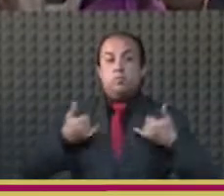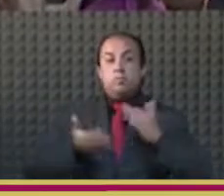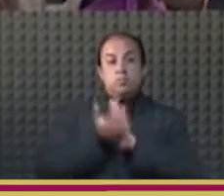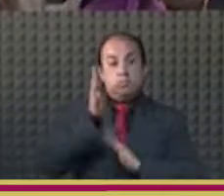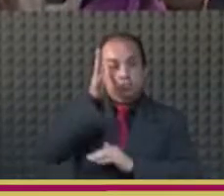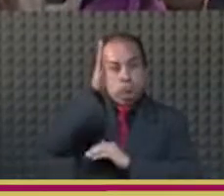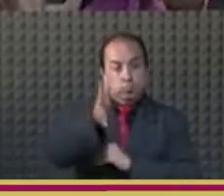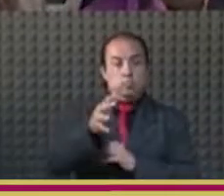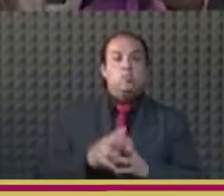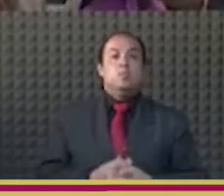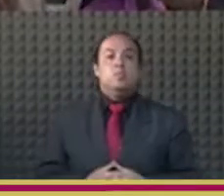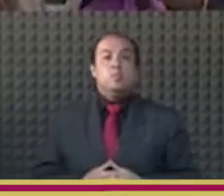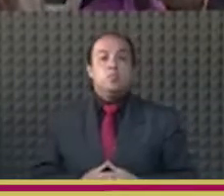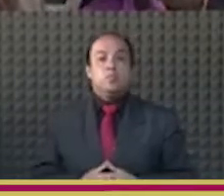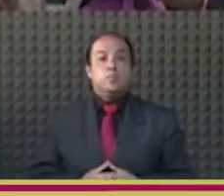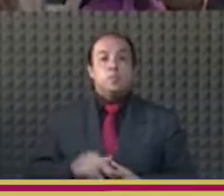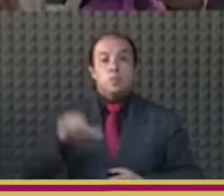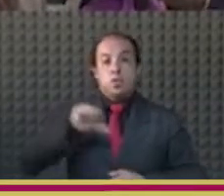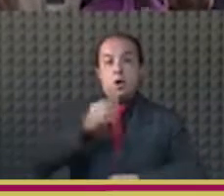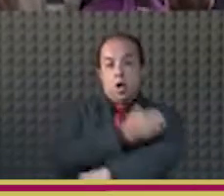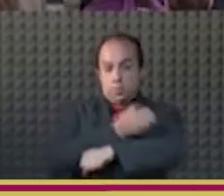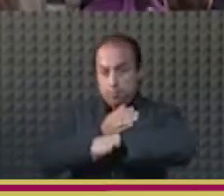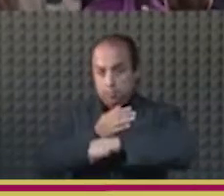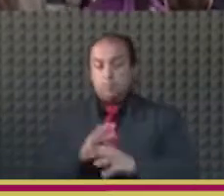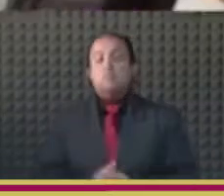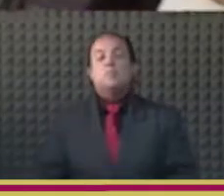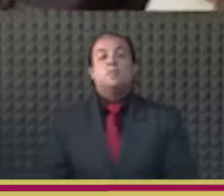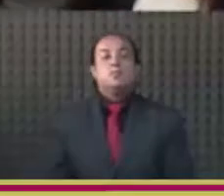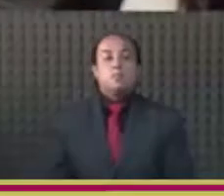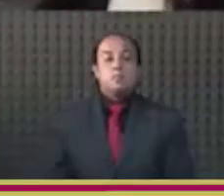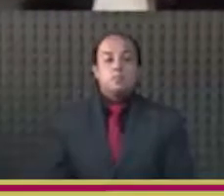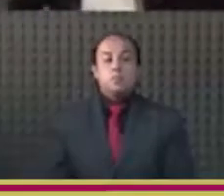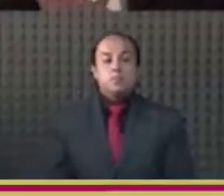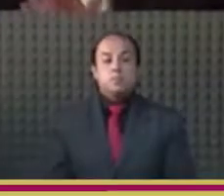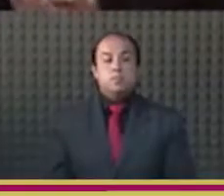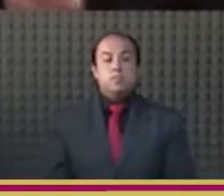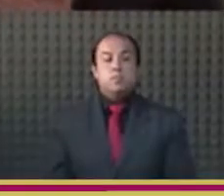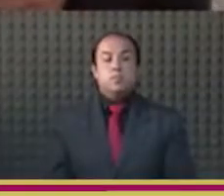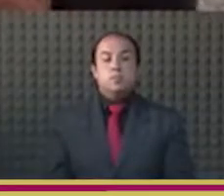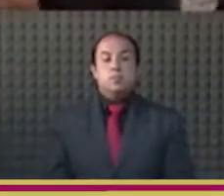Jóvenes Construyendo el Futuro, que nos acompañan en esta tarde.